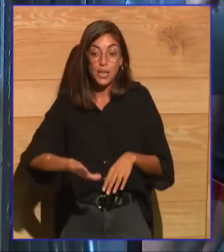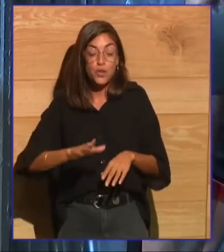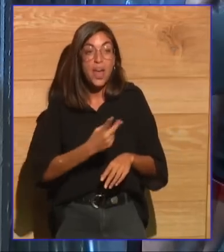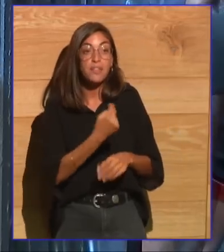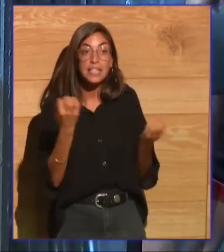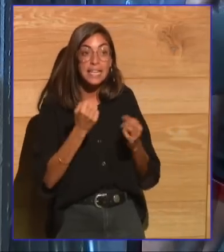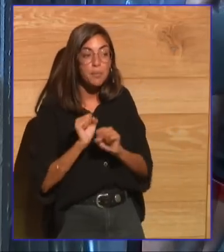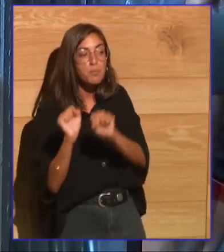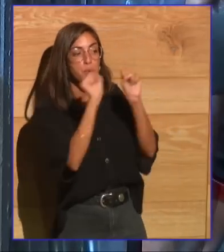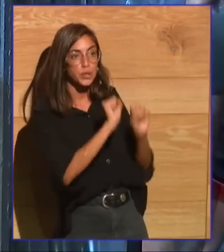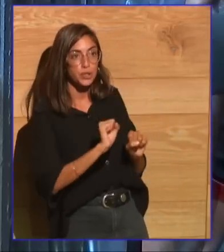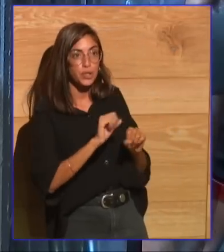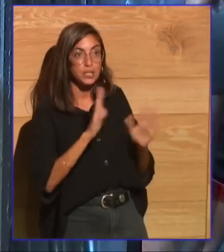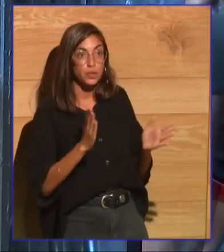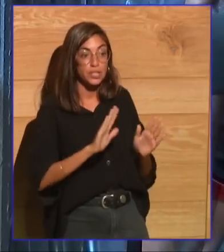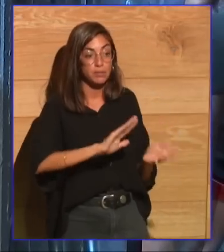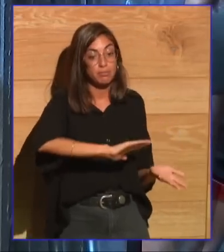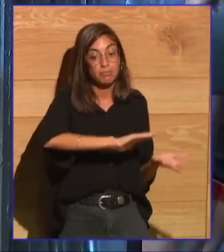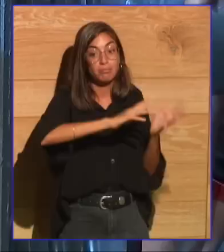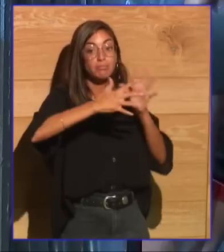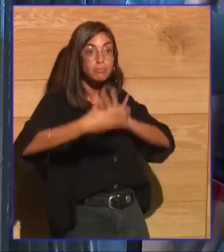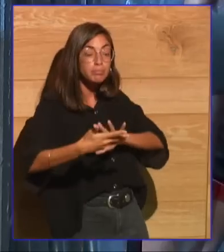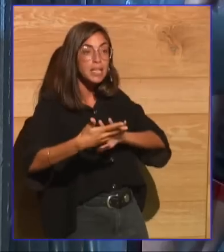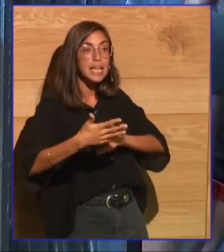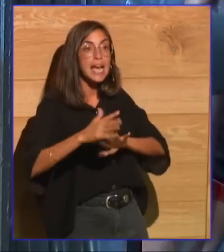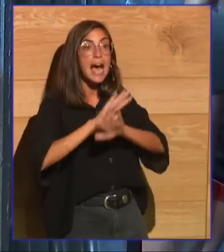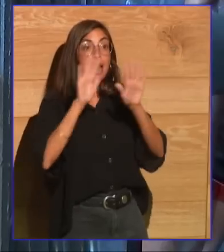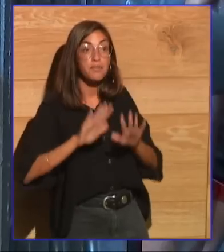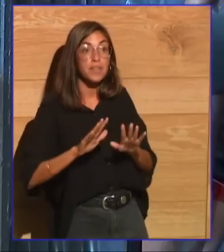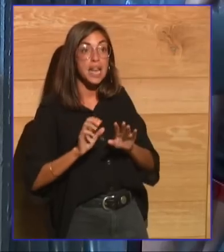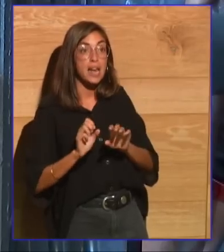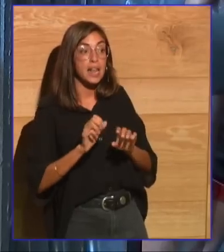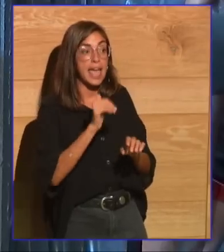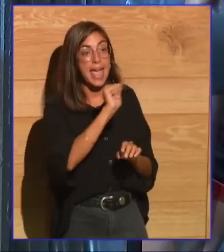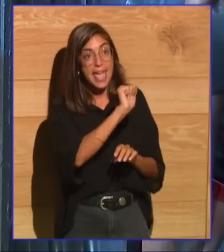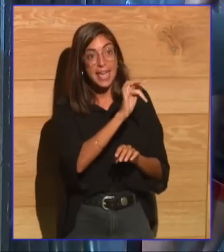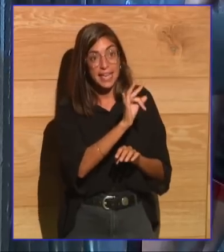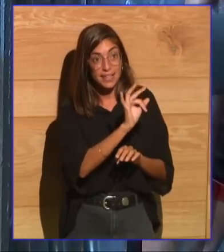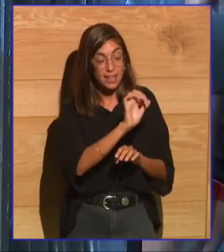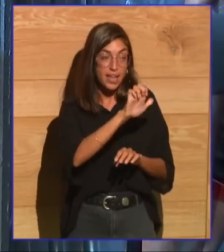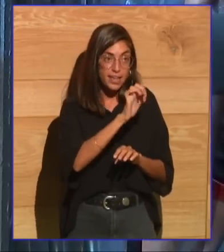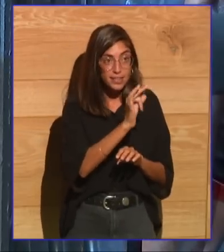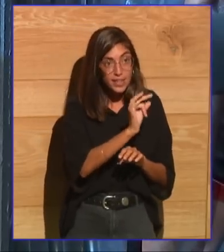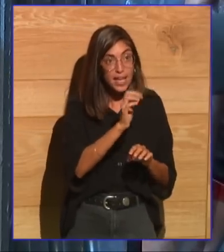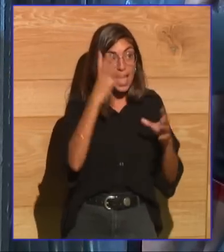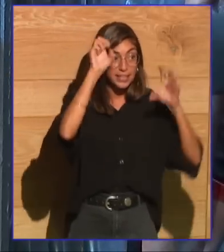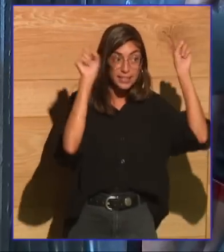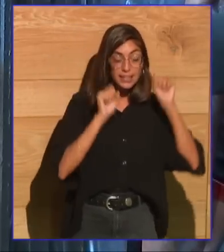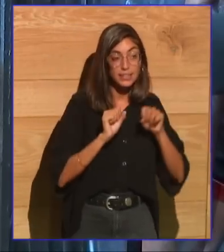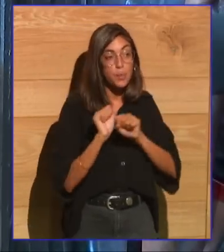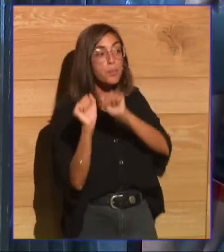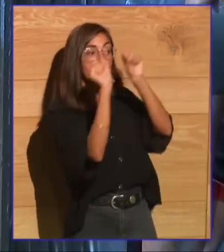en una figura paterna y protectora para ese extraterrestre todavía más indefenso que él y si tú quieres que alguien te caiga bien